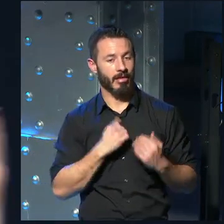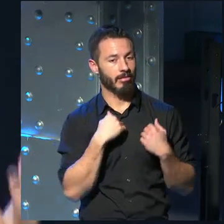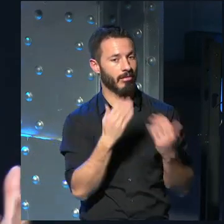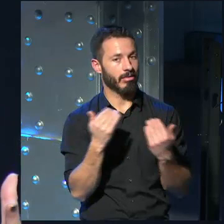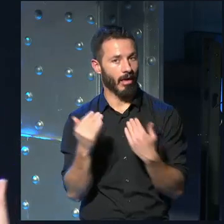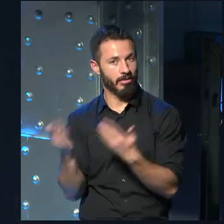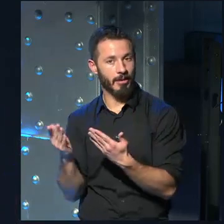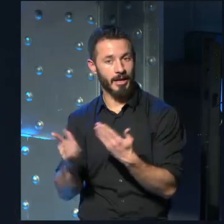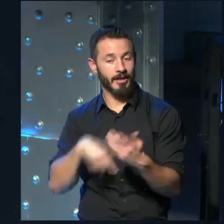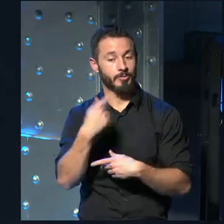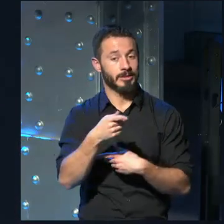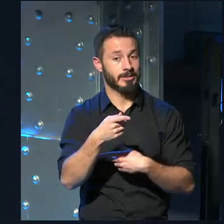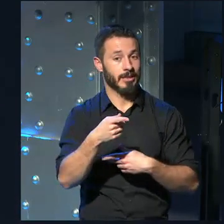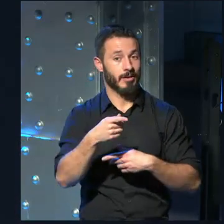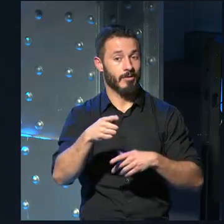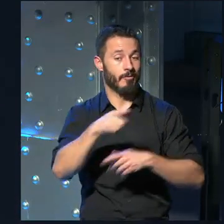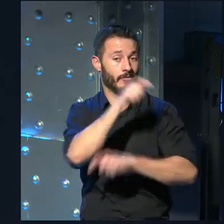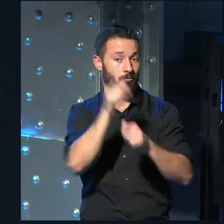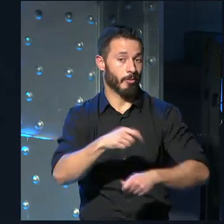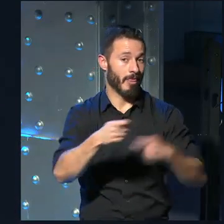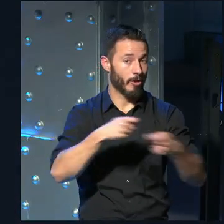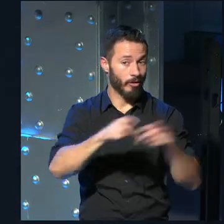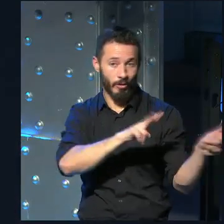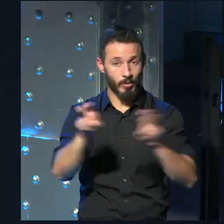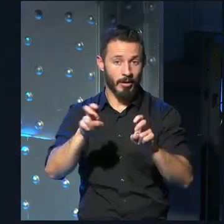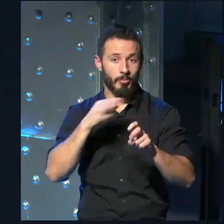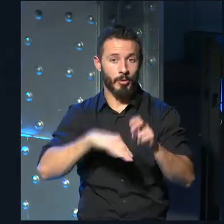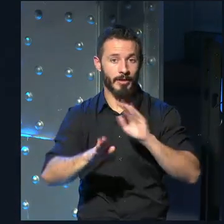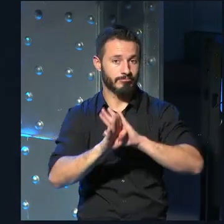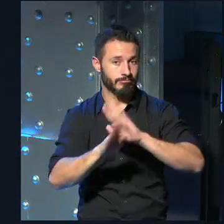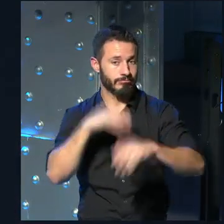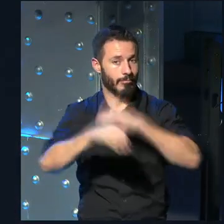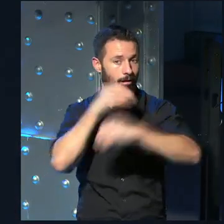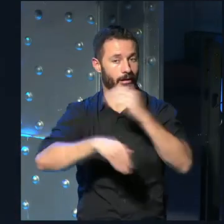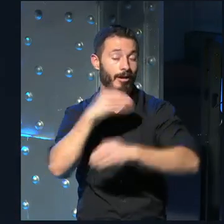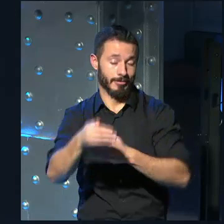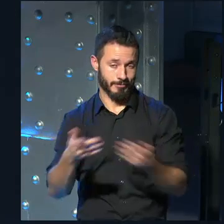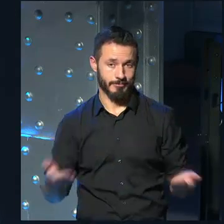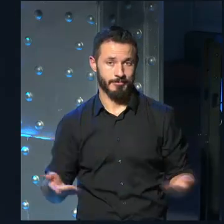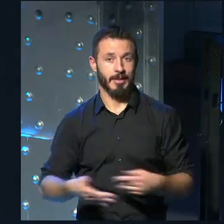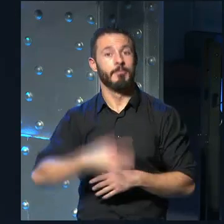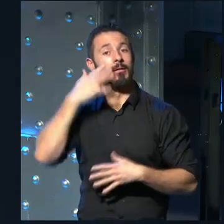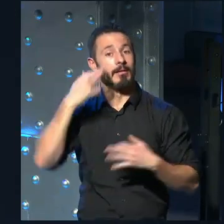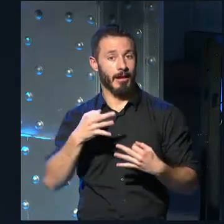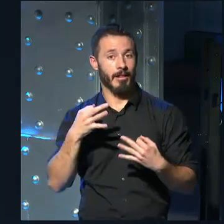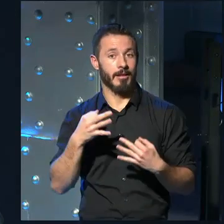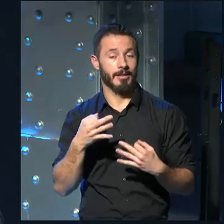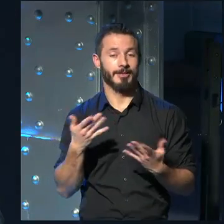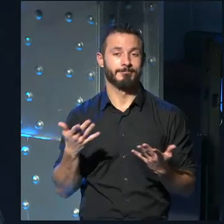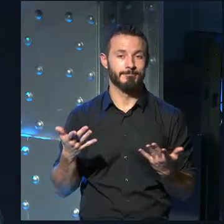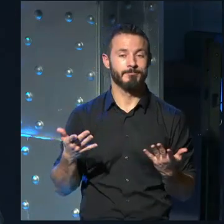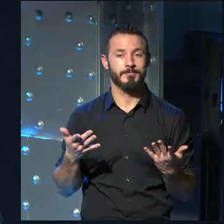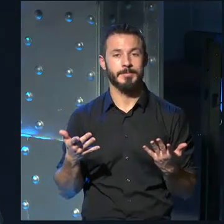nuevos modelos de negocio fluyan y para que todo ese progreso suceda, ¿no? Pero lo cierto es que